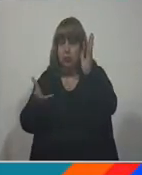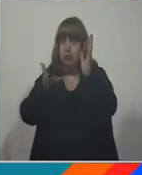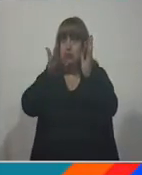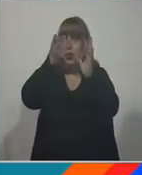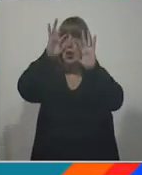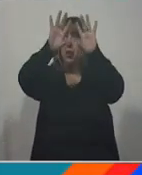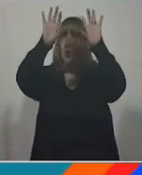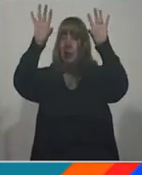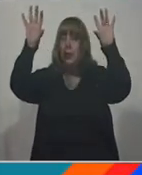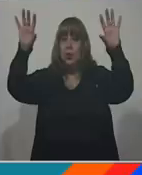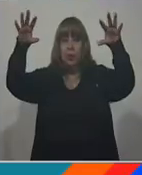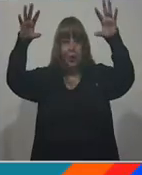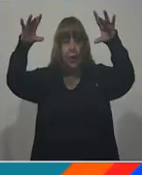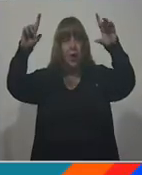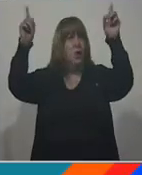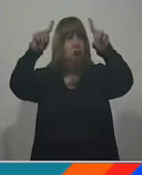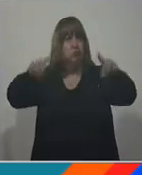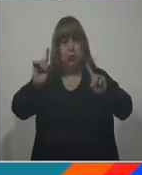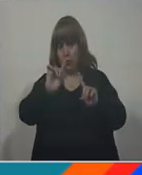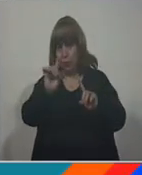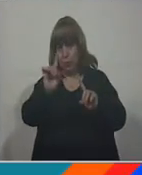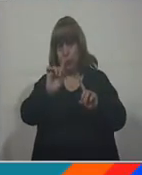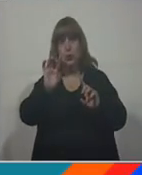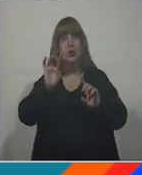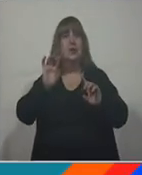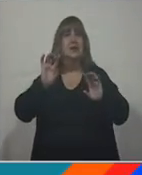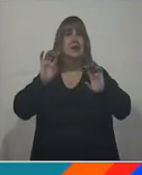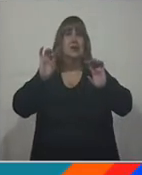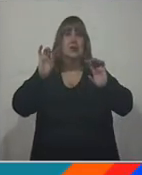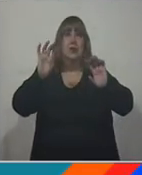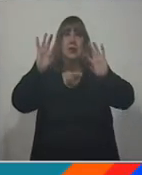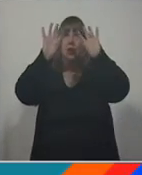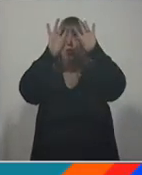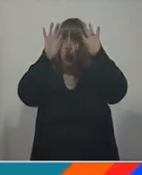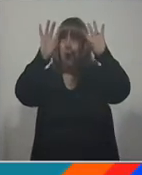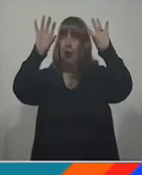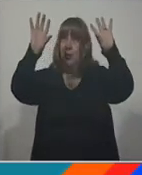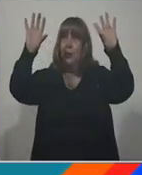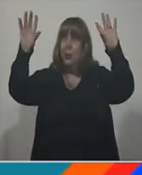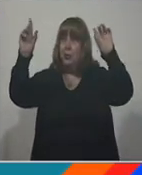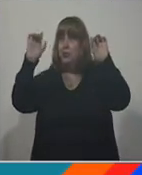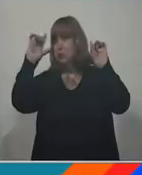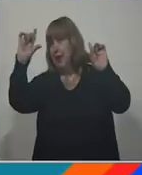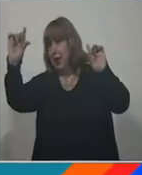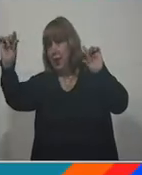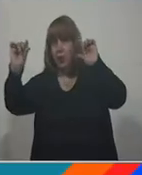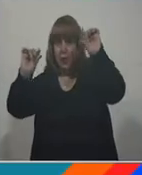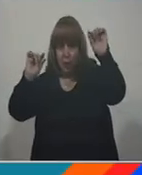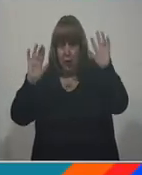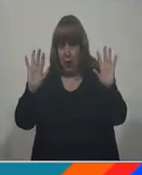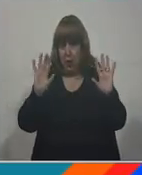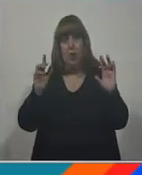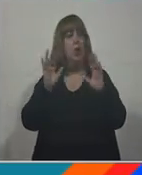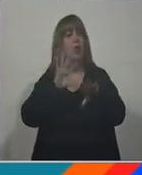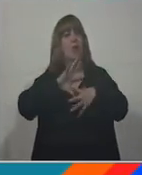no están asociados en ningún proceso de mal tiempo, generan esto que usted comentaba: cielo cubierto y un escenario bien, bien de